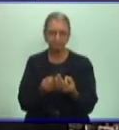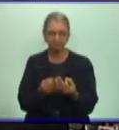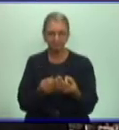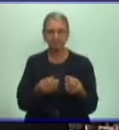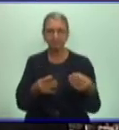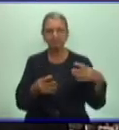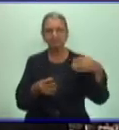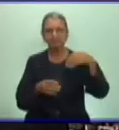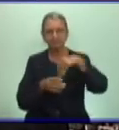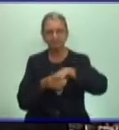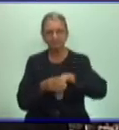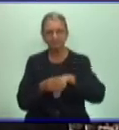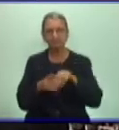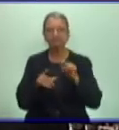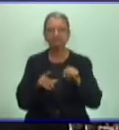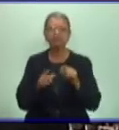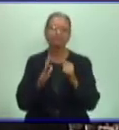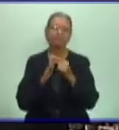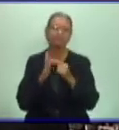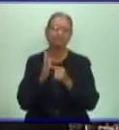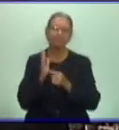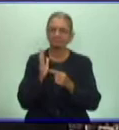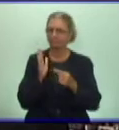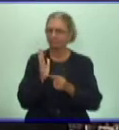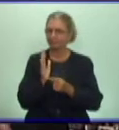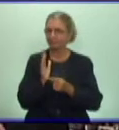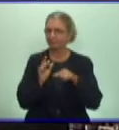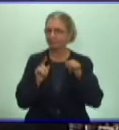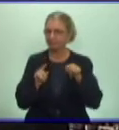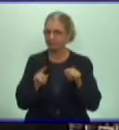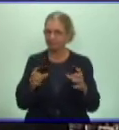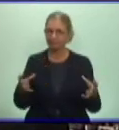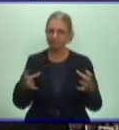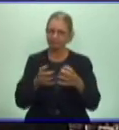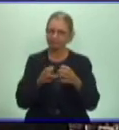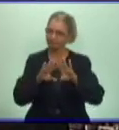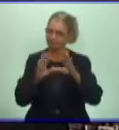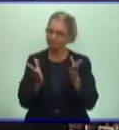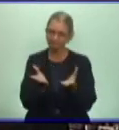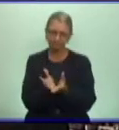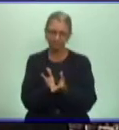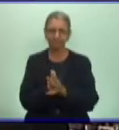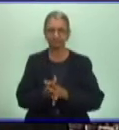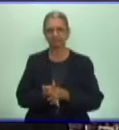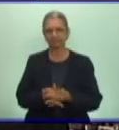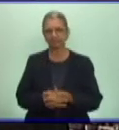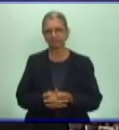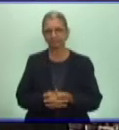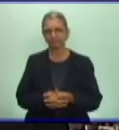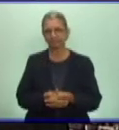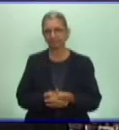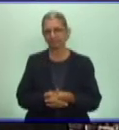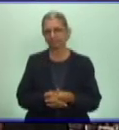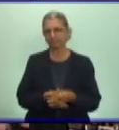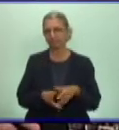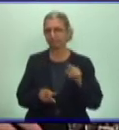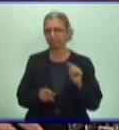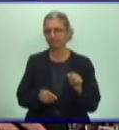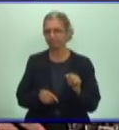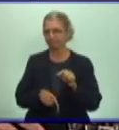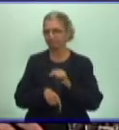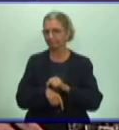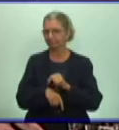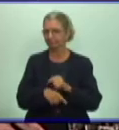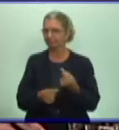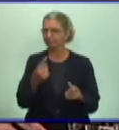en particularidades, porque estamos hablando de la generalidad. Yo creo que es tiempo de dar acuse de recibo de algunas de